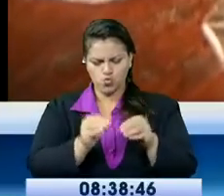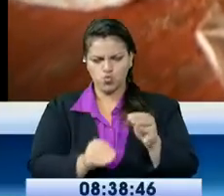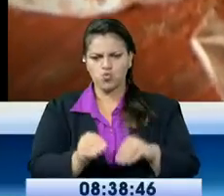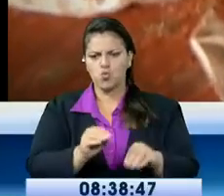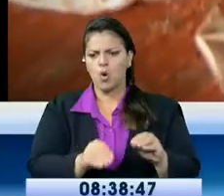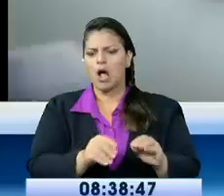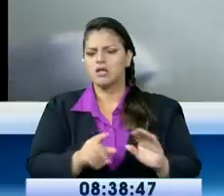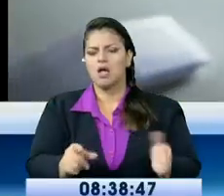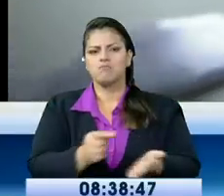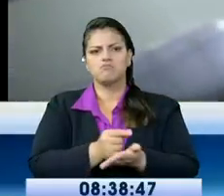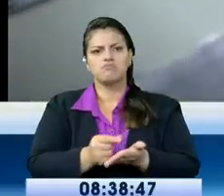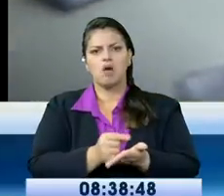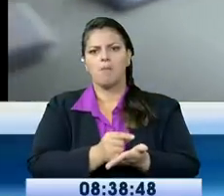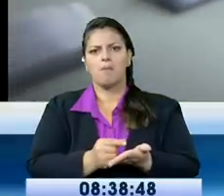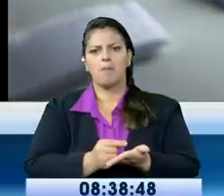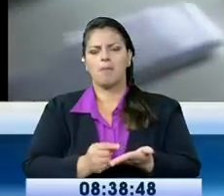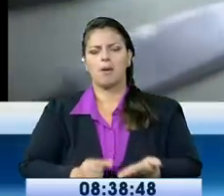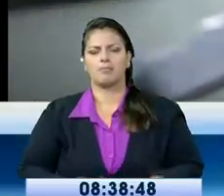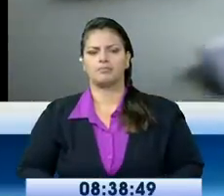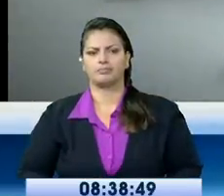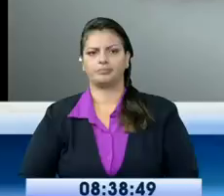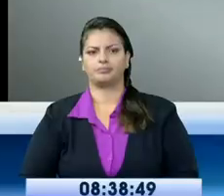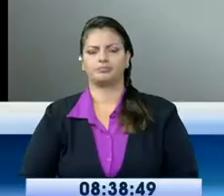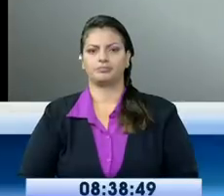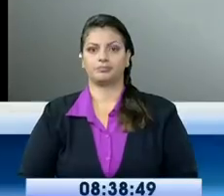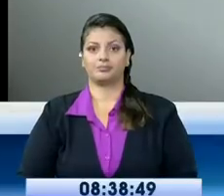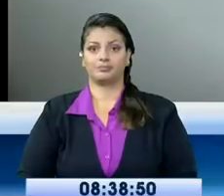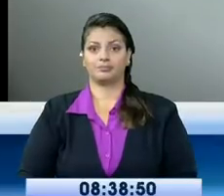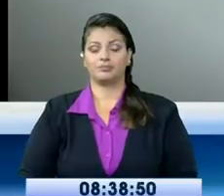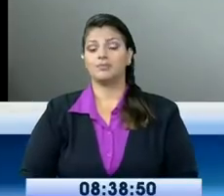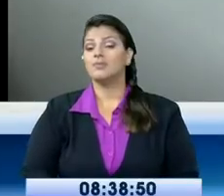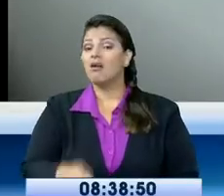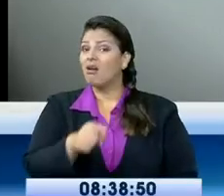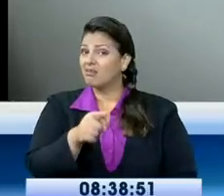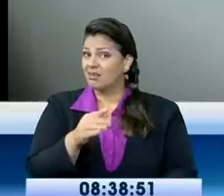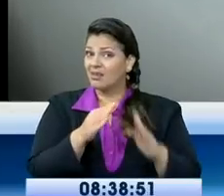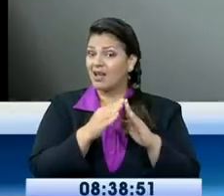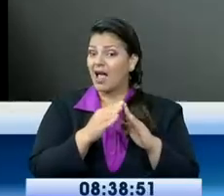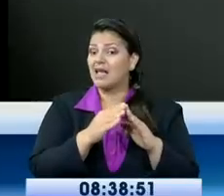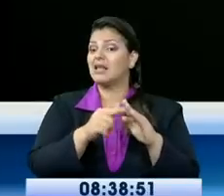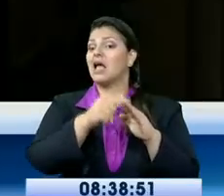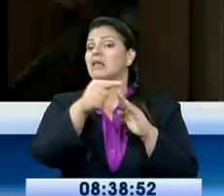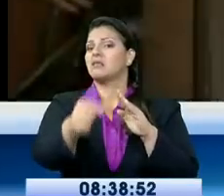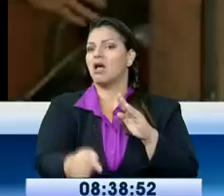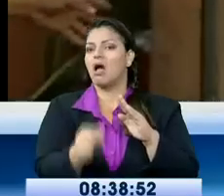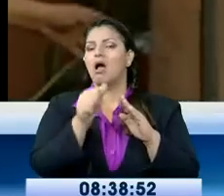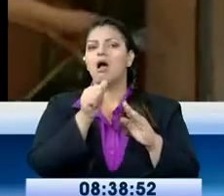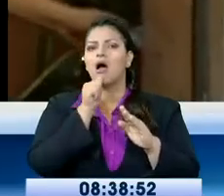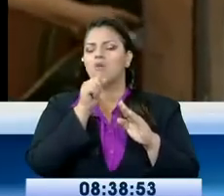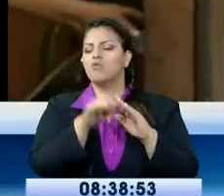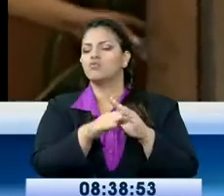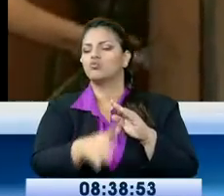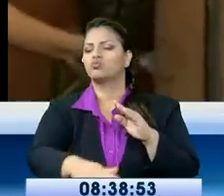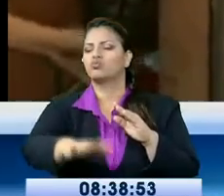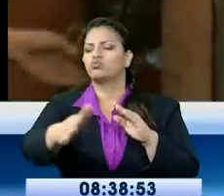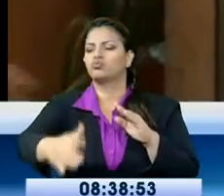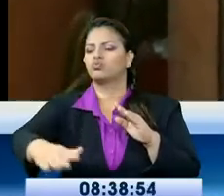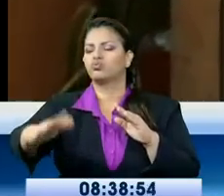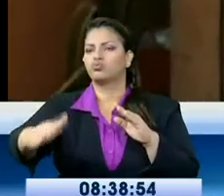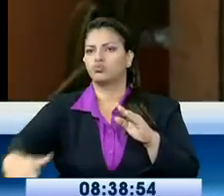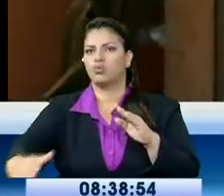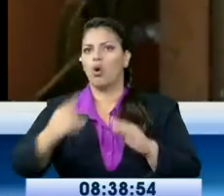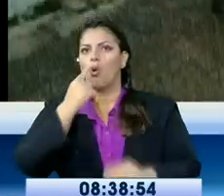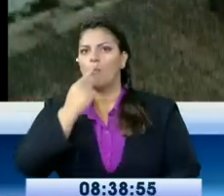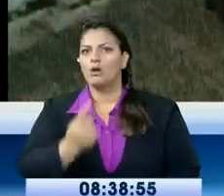inmuebles que quedan al pie de un canal de aguas, pues se procedieron a dar a la fuga a dos ciudadanos que evidentemente estaban comprando en una